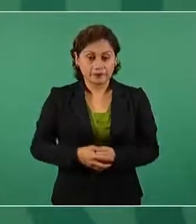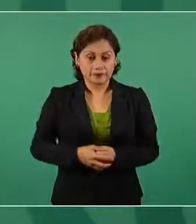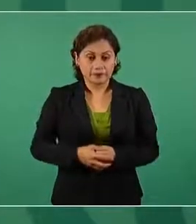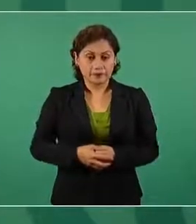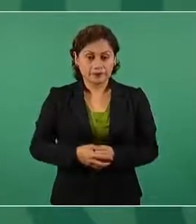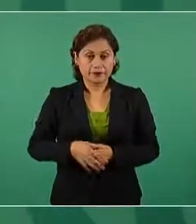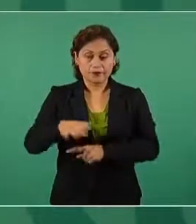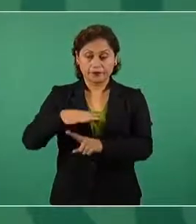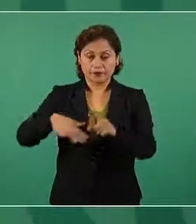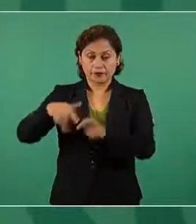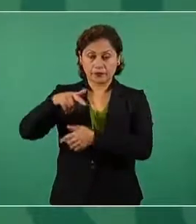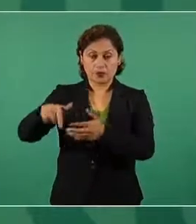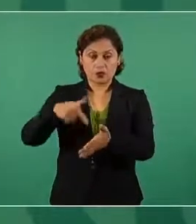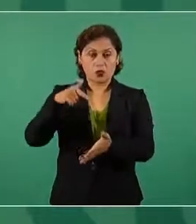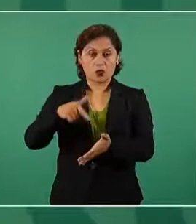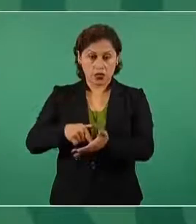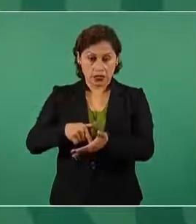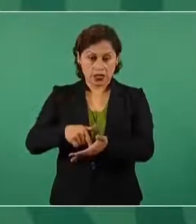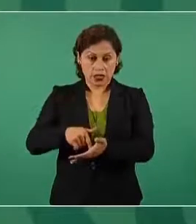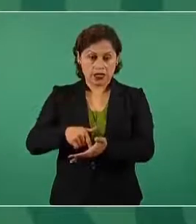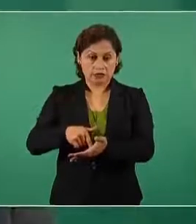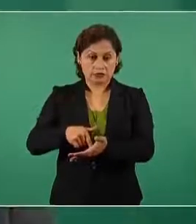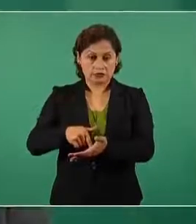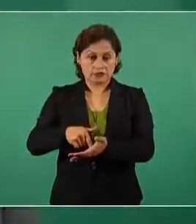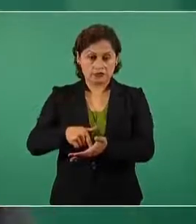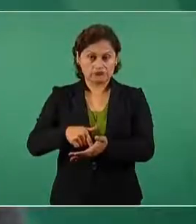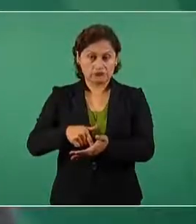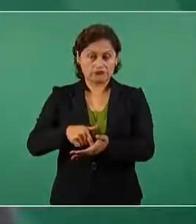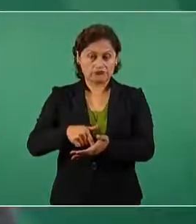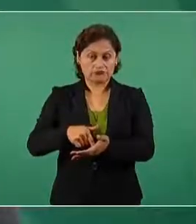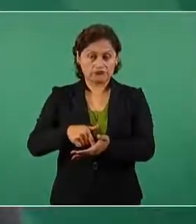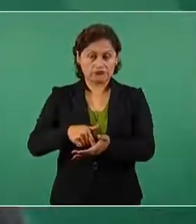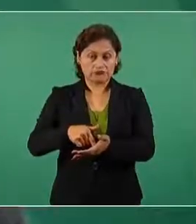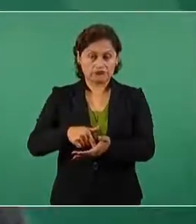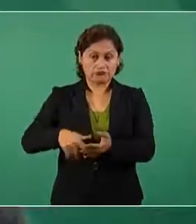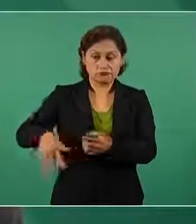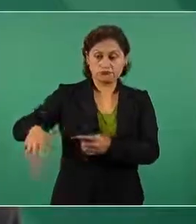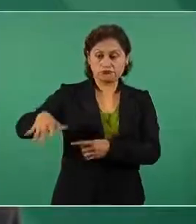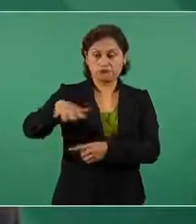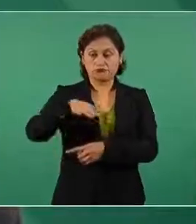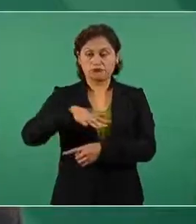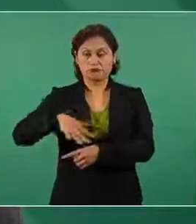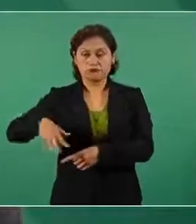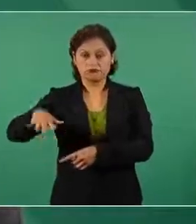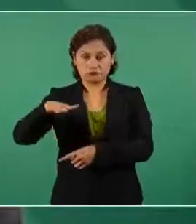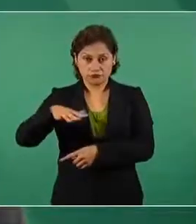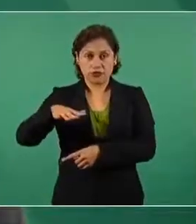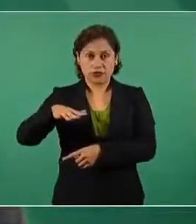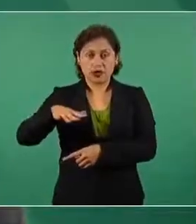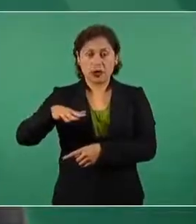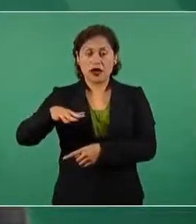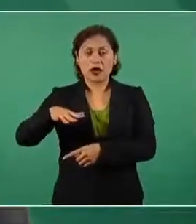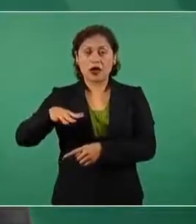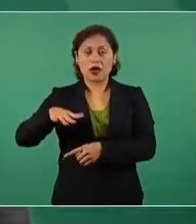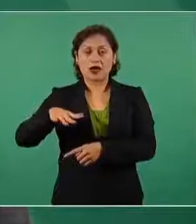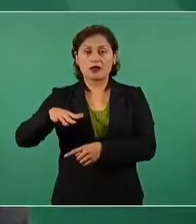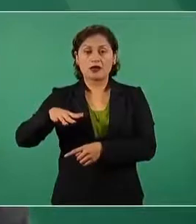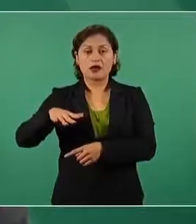la región que comprende todo lo que es el Valle de México. Allá